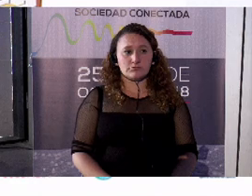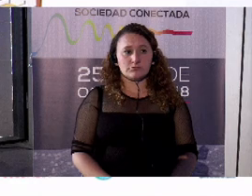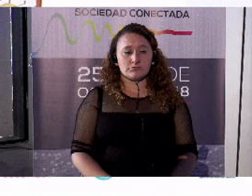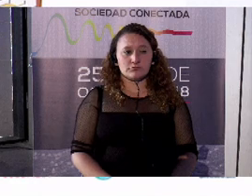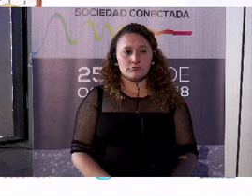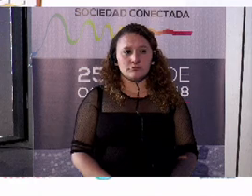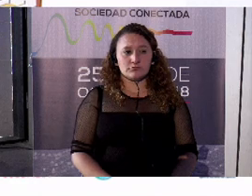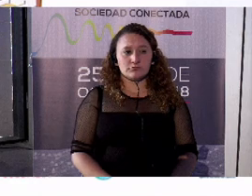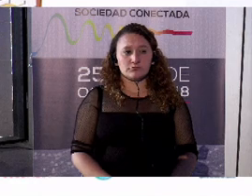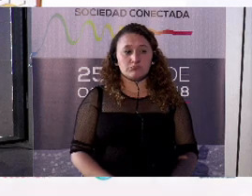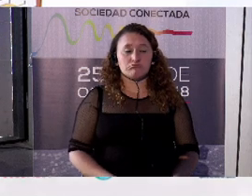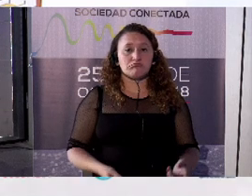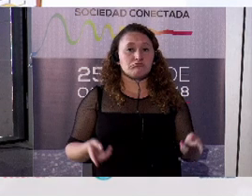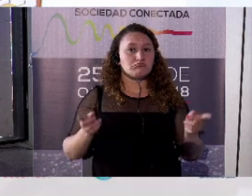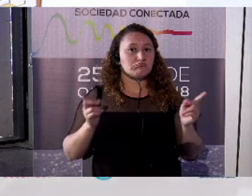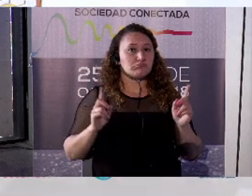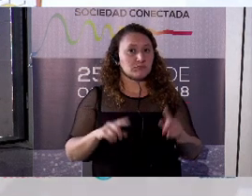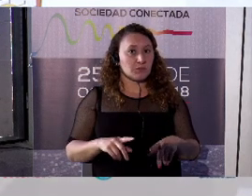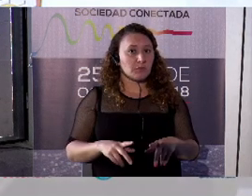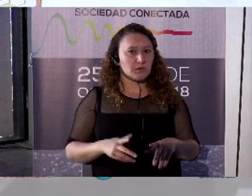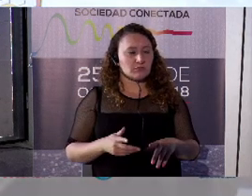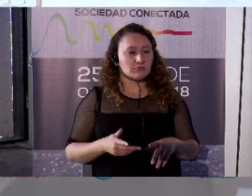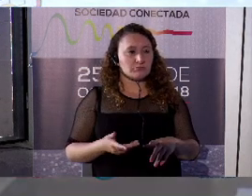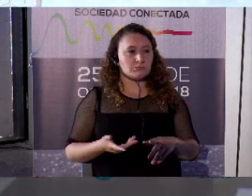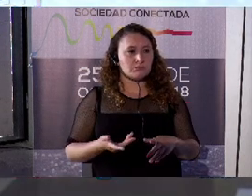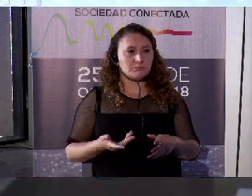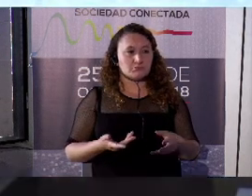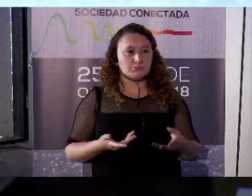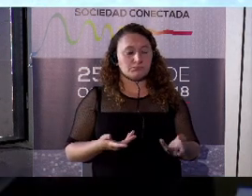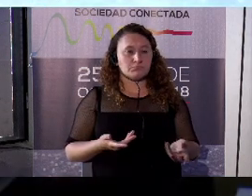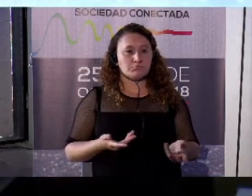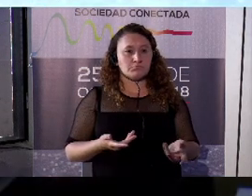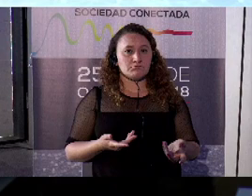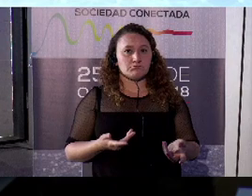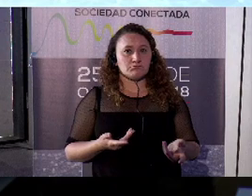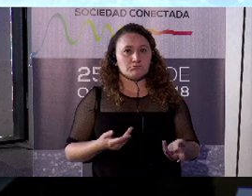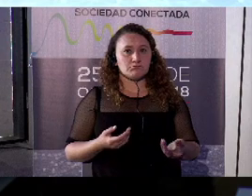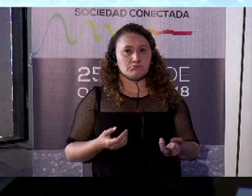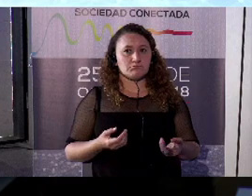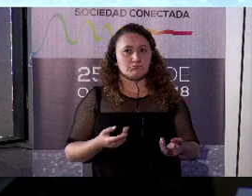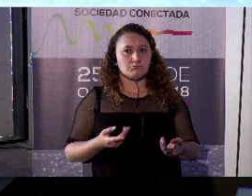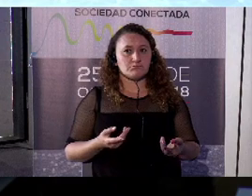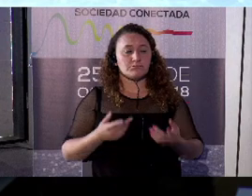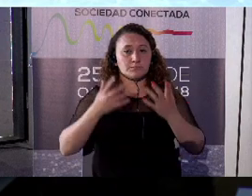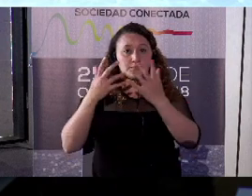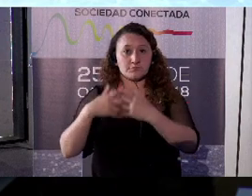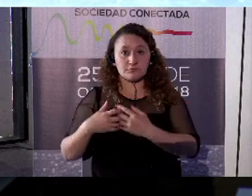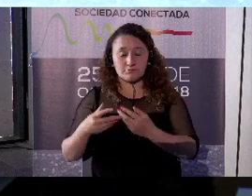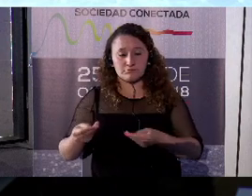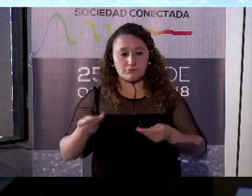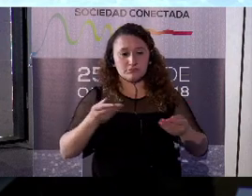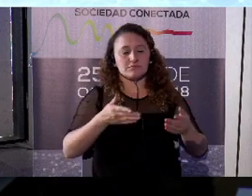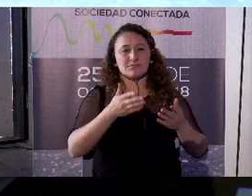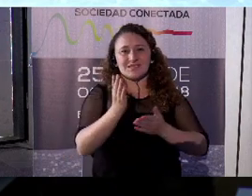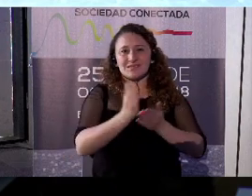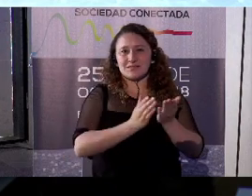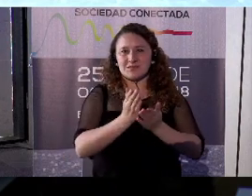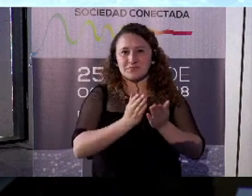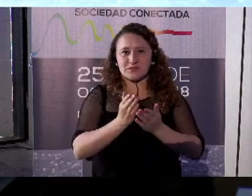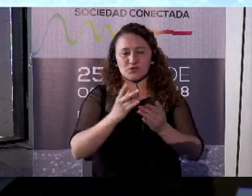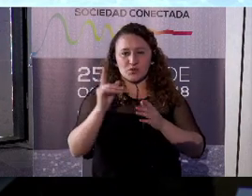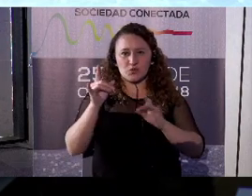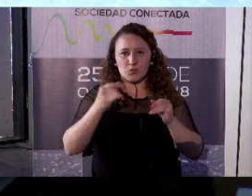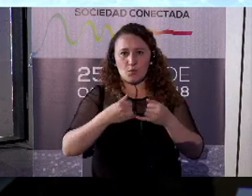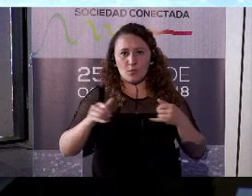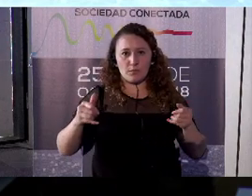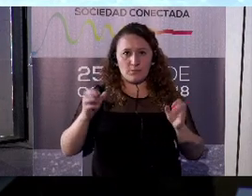certificados y también tenemos varios probedores de servicio inalámbrico